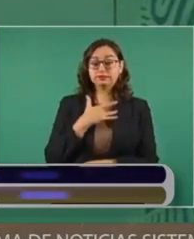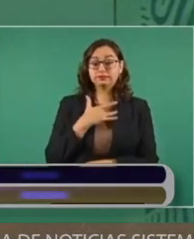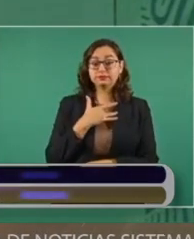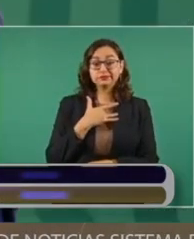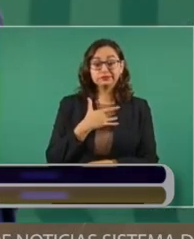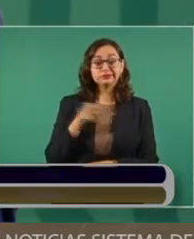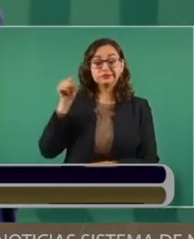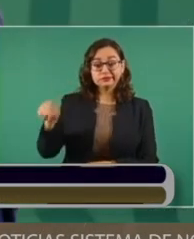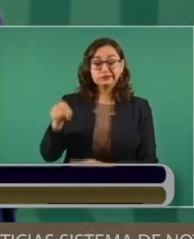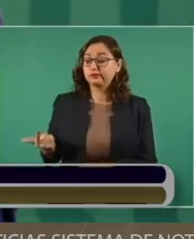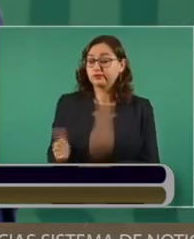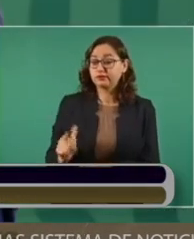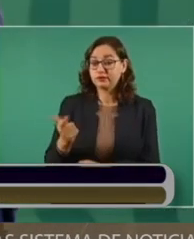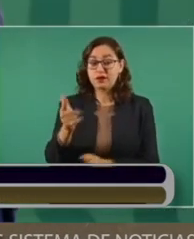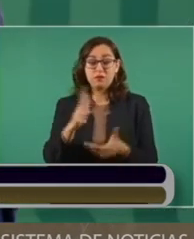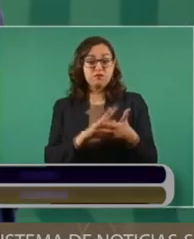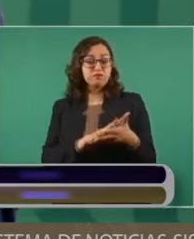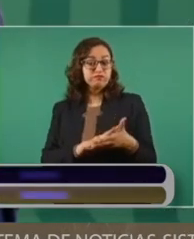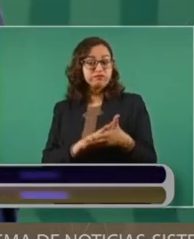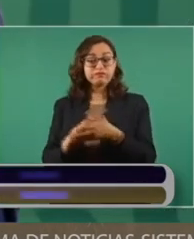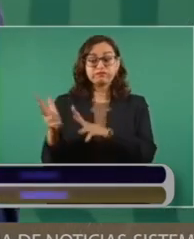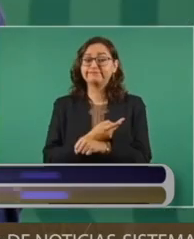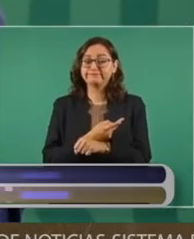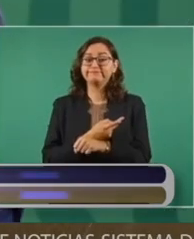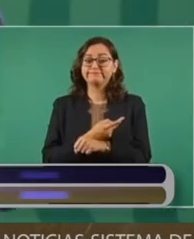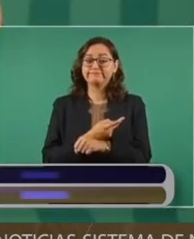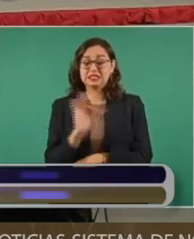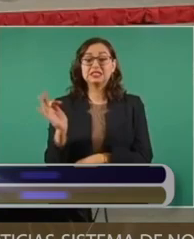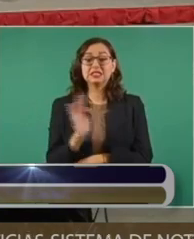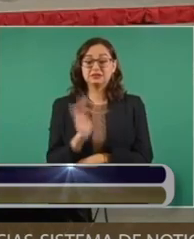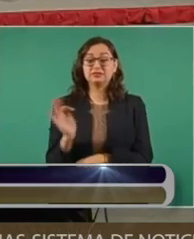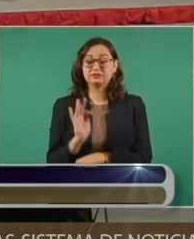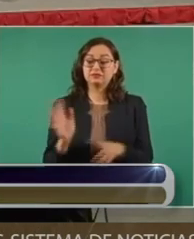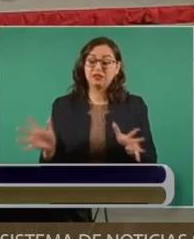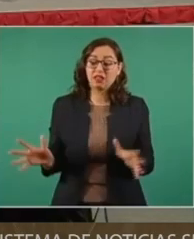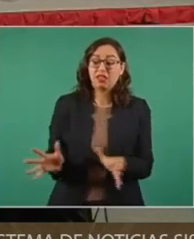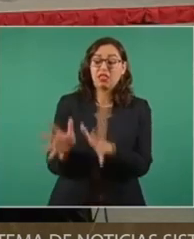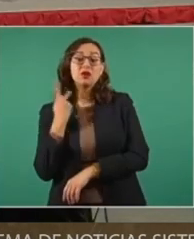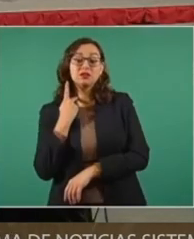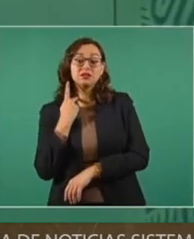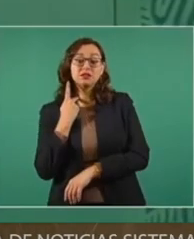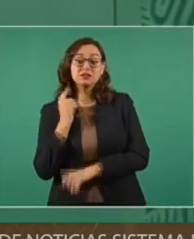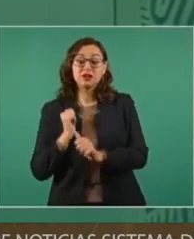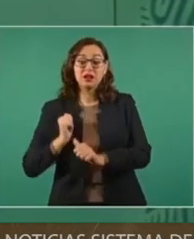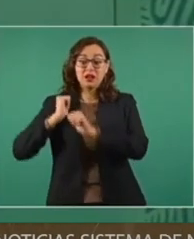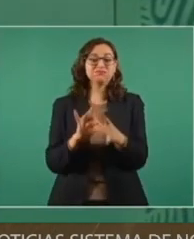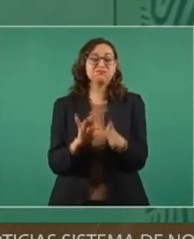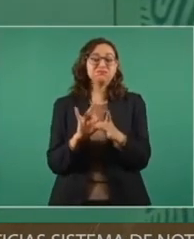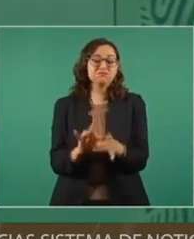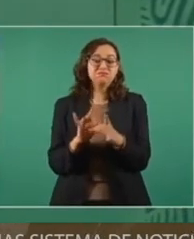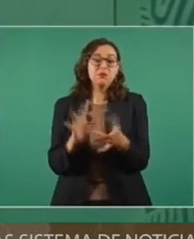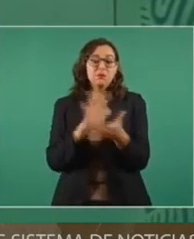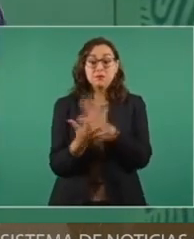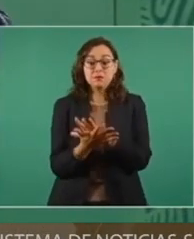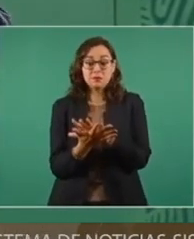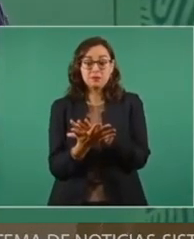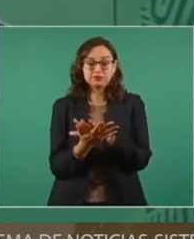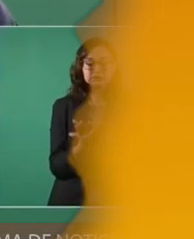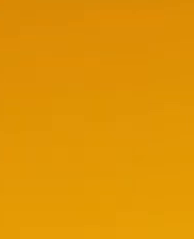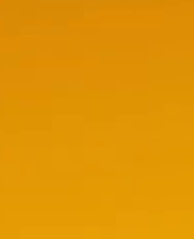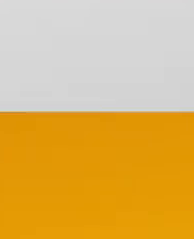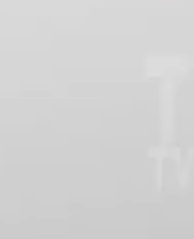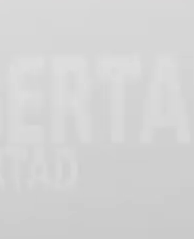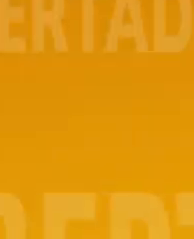problema de la violencia en Guanajuato se haya alentado porque hicieron alianza política con la delincuencia para